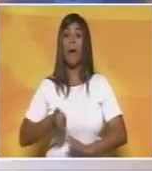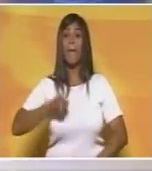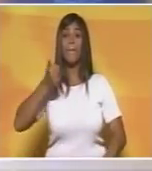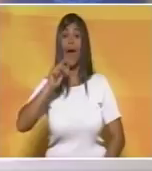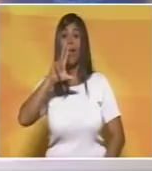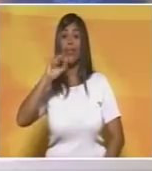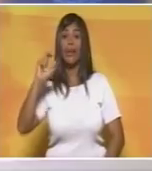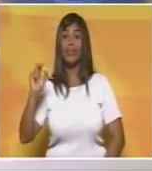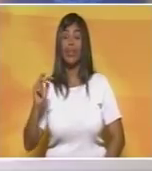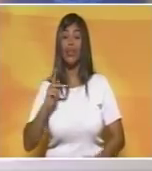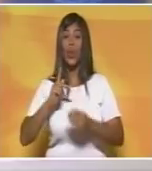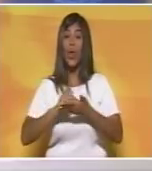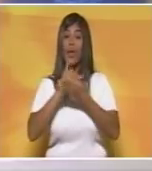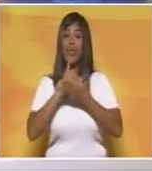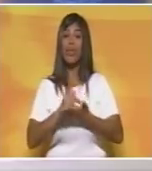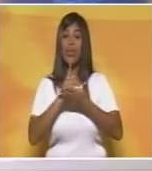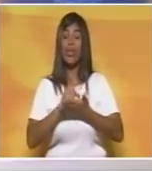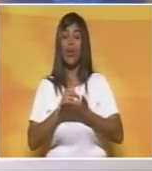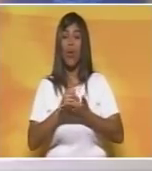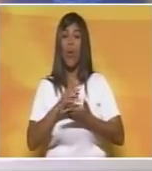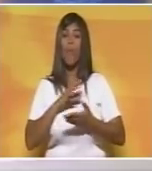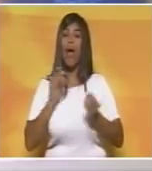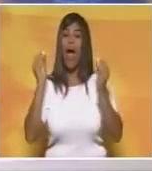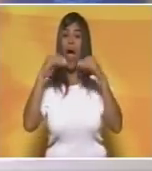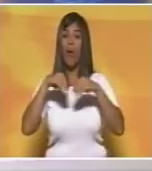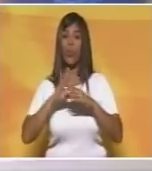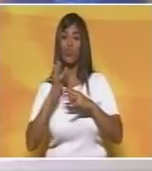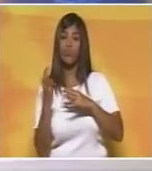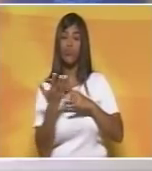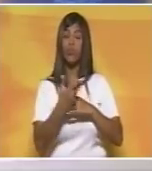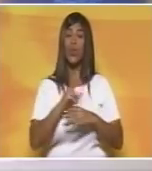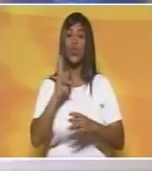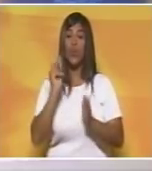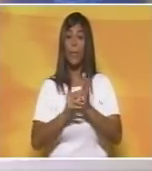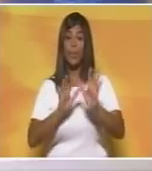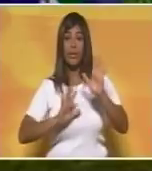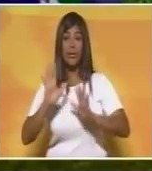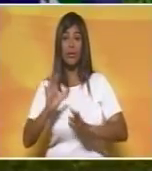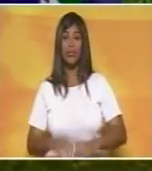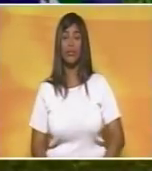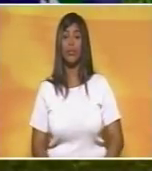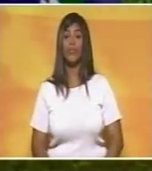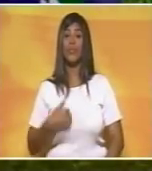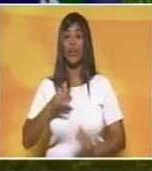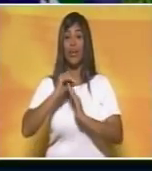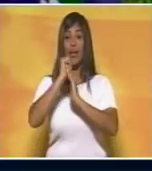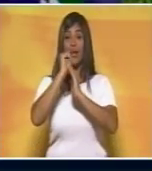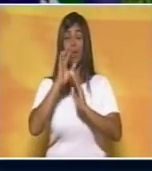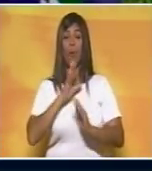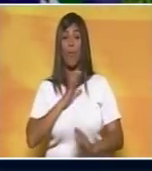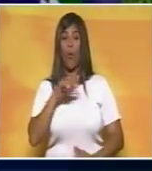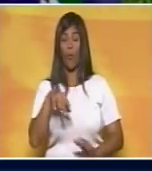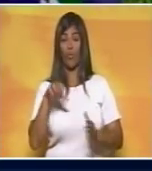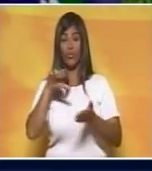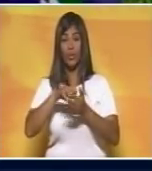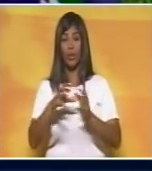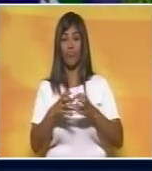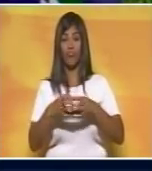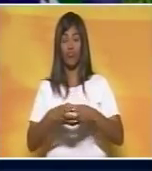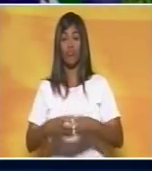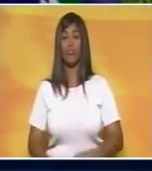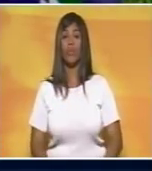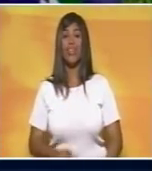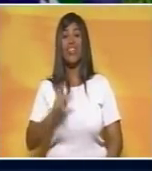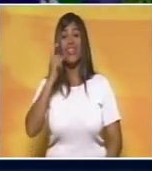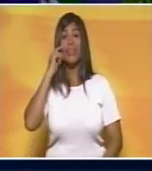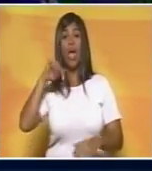de 300 kilogramos estipulado en el acuerdo nuclear de 2015. Según el portavoz de la agencia, Behruz Kamaldabadi, desde